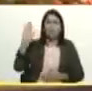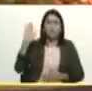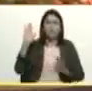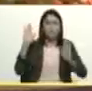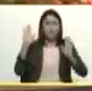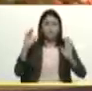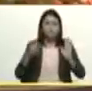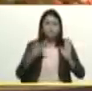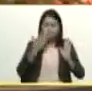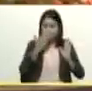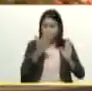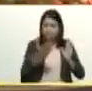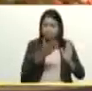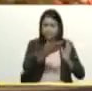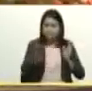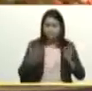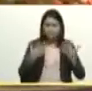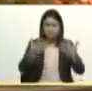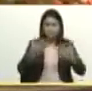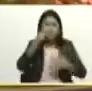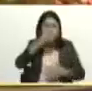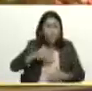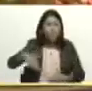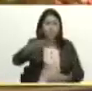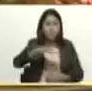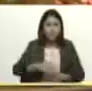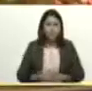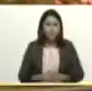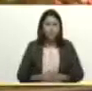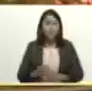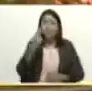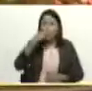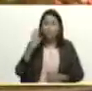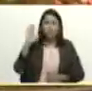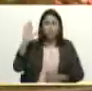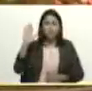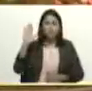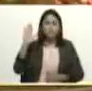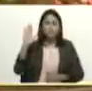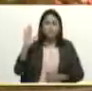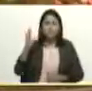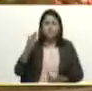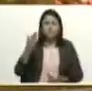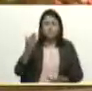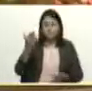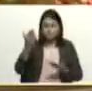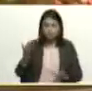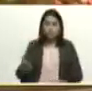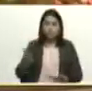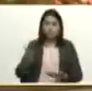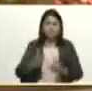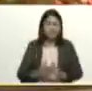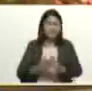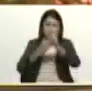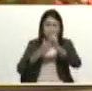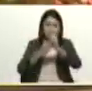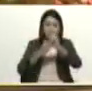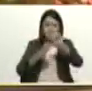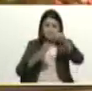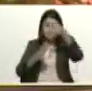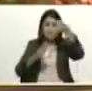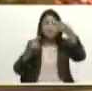frente a nuestro pueblo, por el juramento que hemos hecho frente a nuestro comandante supremo, Hugo Rafael Chávez